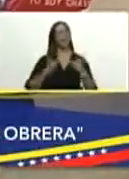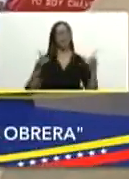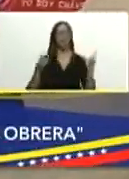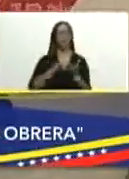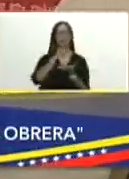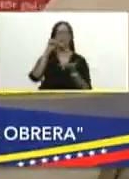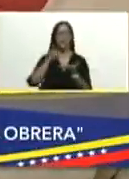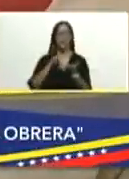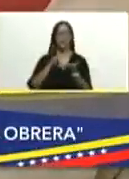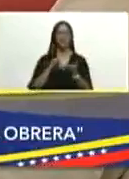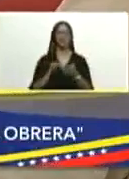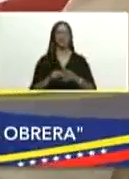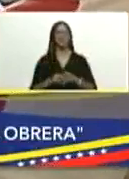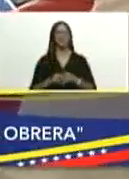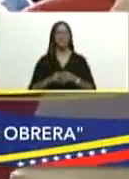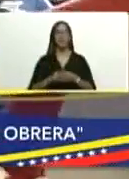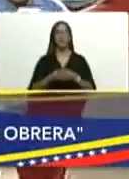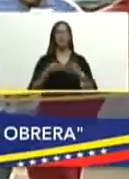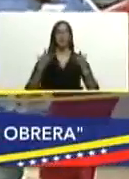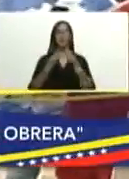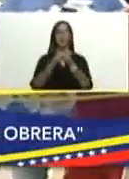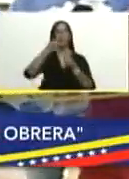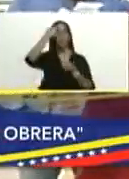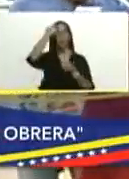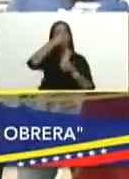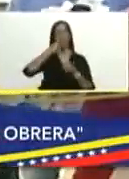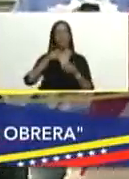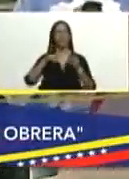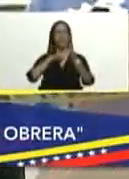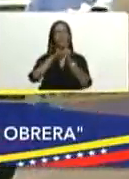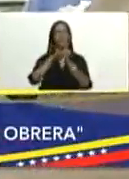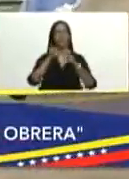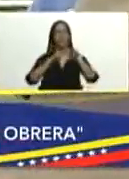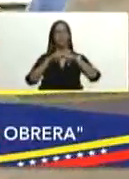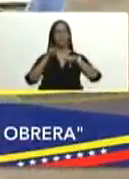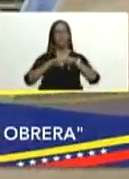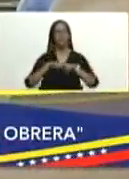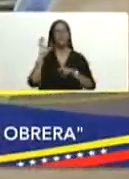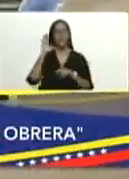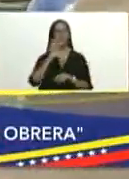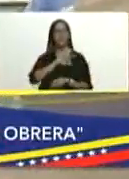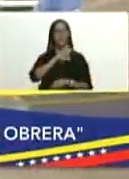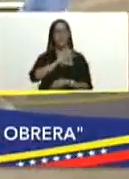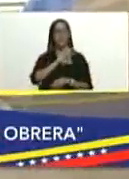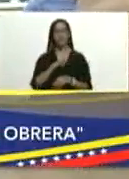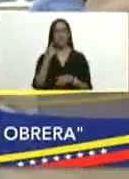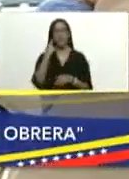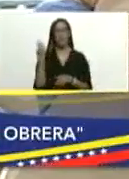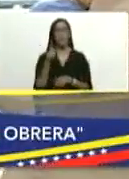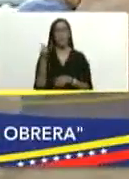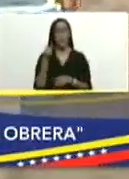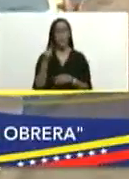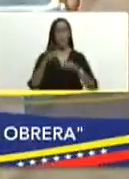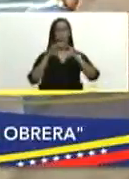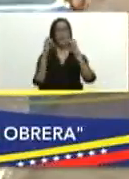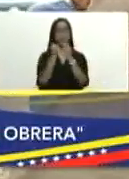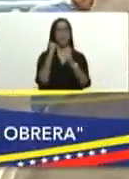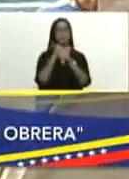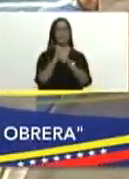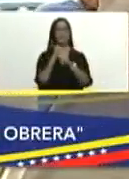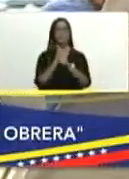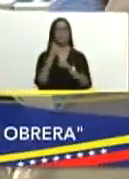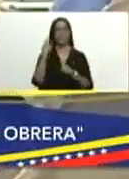y junto al pueblo avanzado en la construcción de la patria socialista vemos como la clase Obrera que tenemos